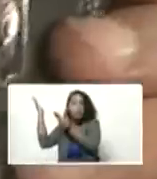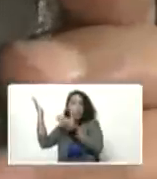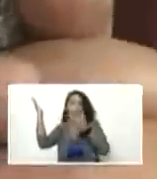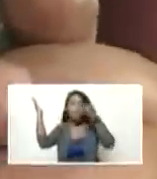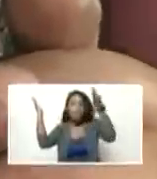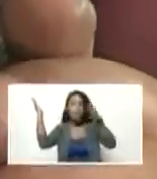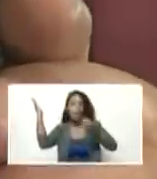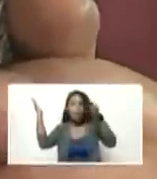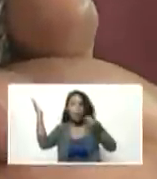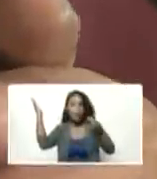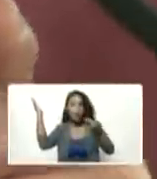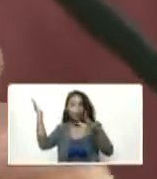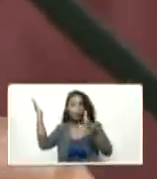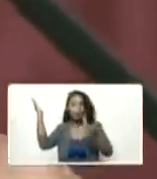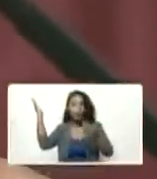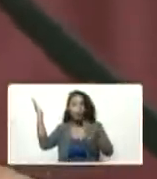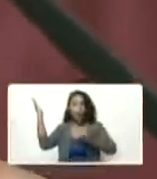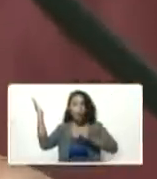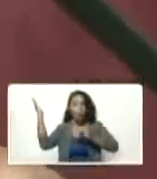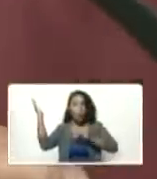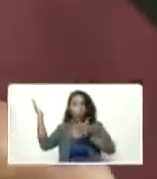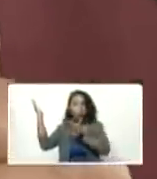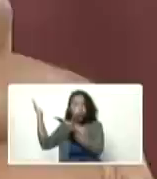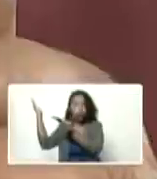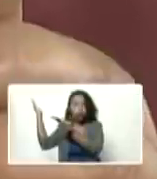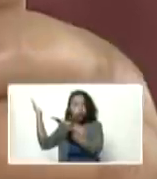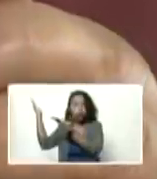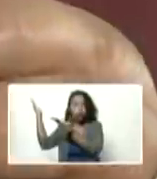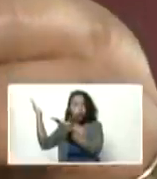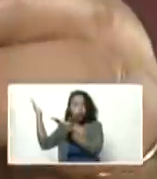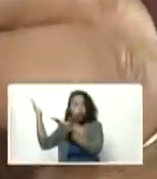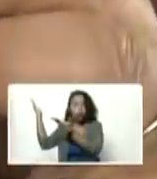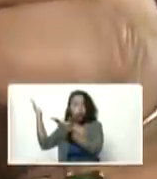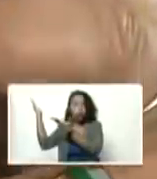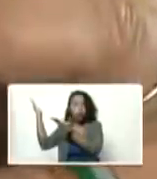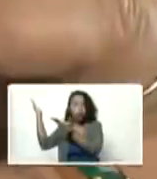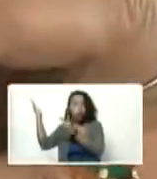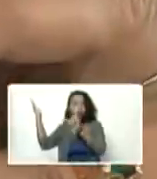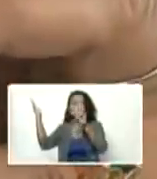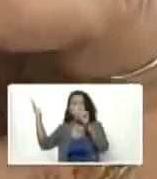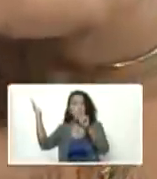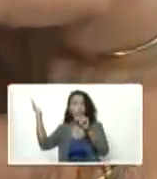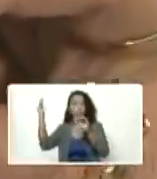Verdaderamente, bueno, aparte de abajo, también